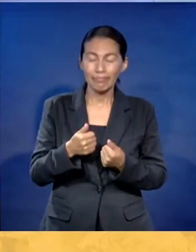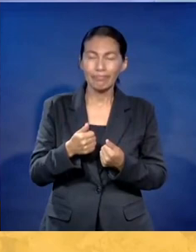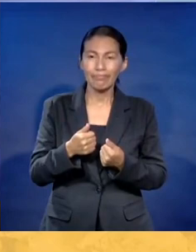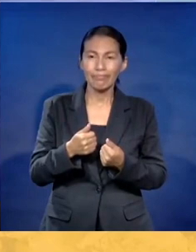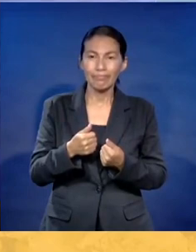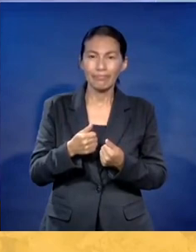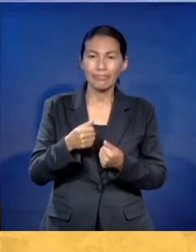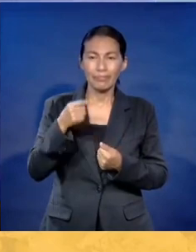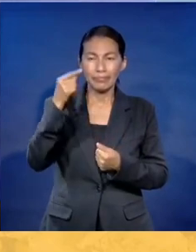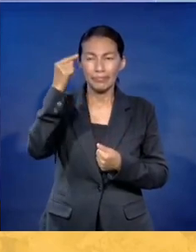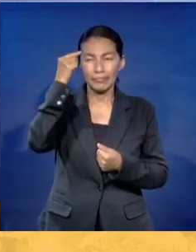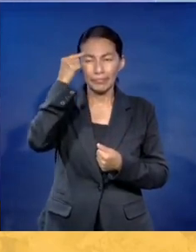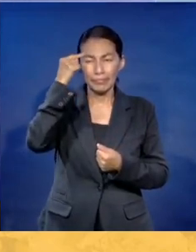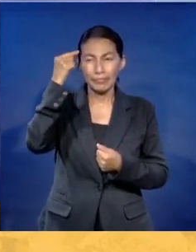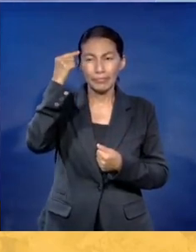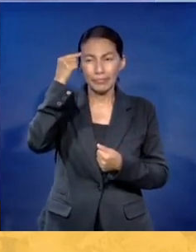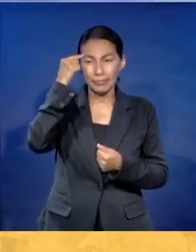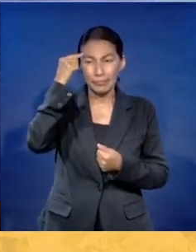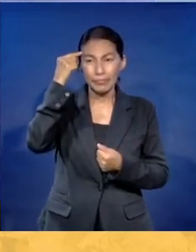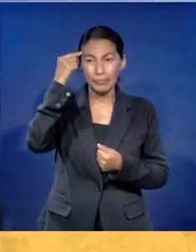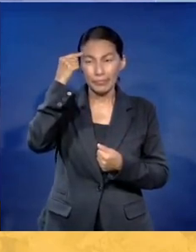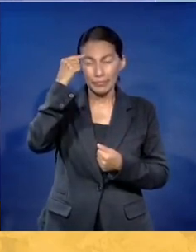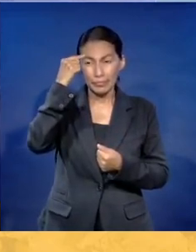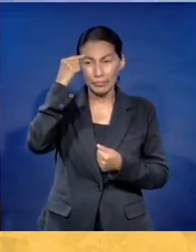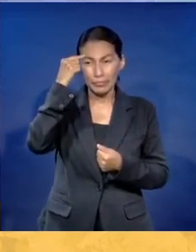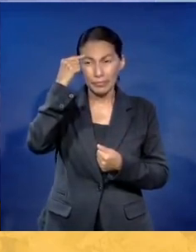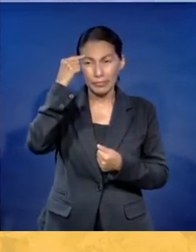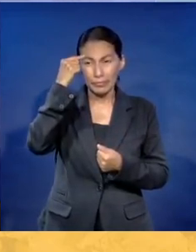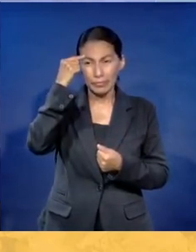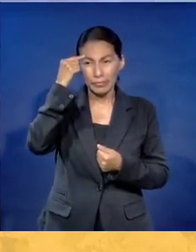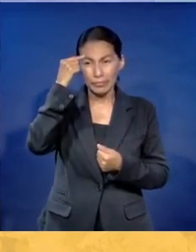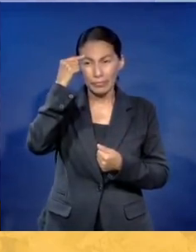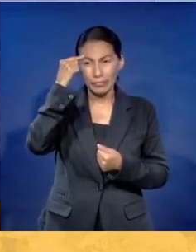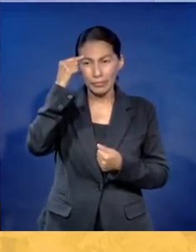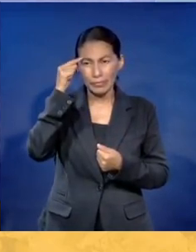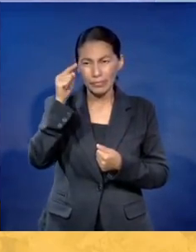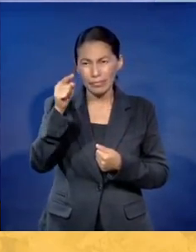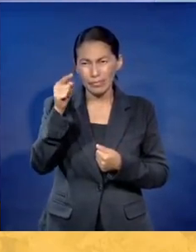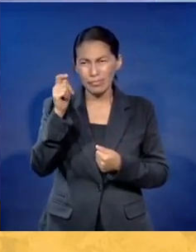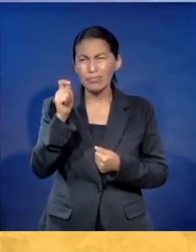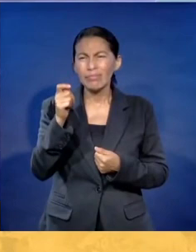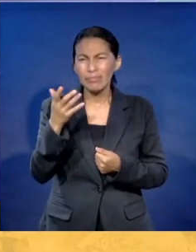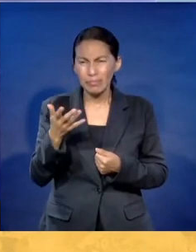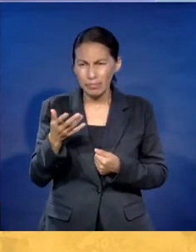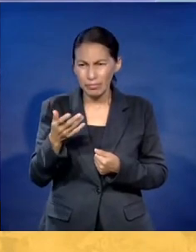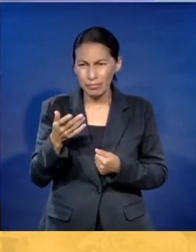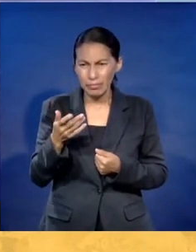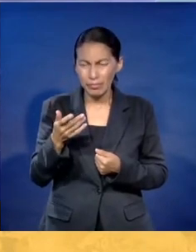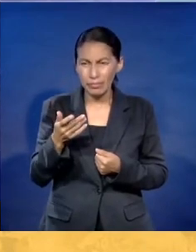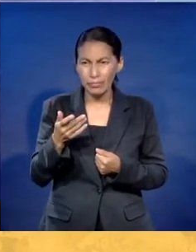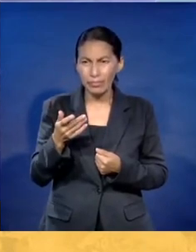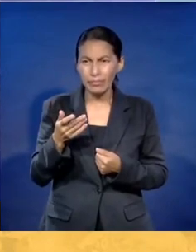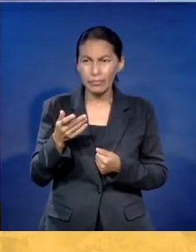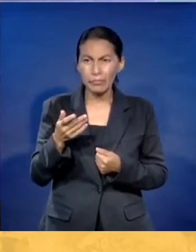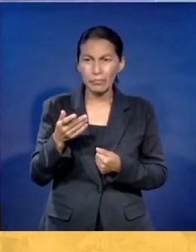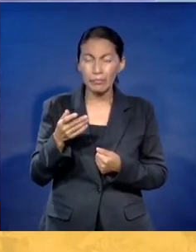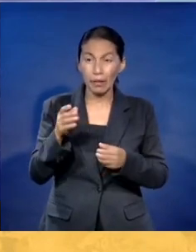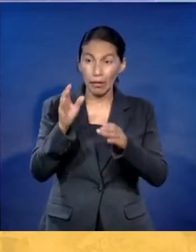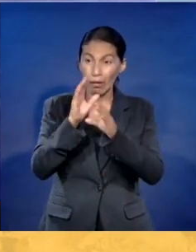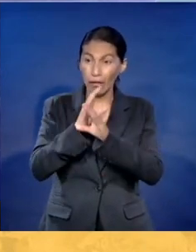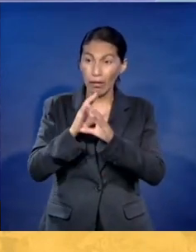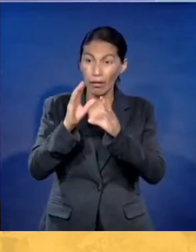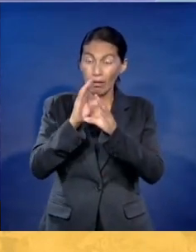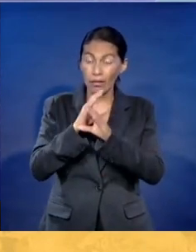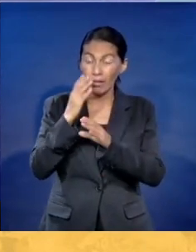y empieza a pensar y tú quién eres de dónde saliste pero si cantas como